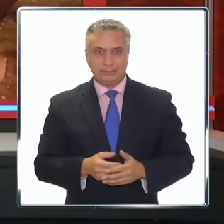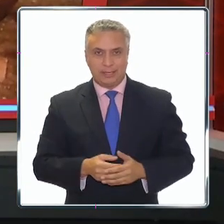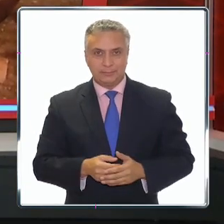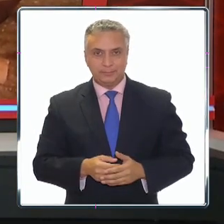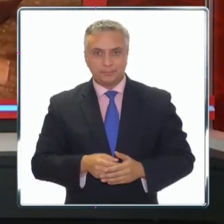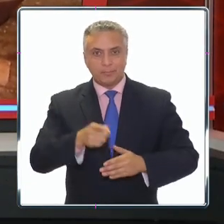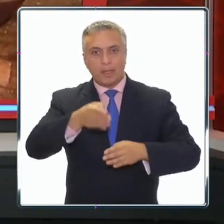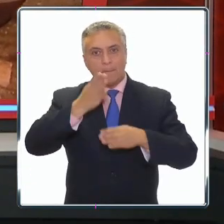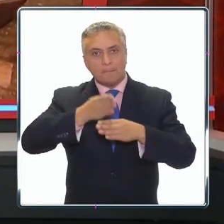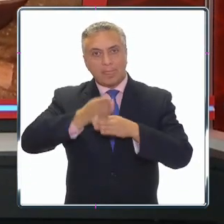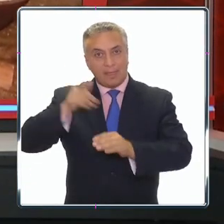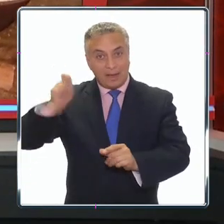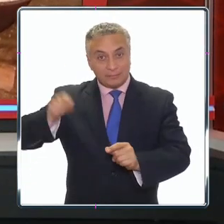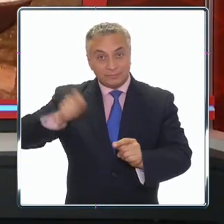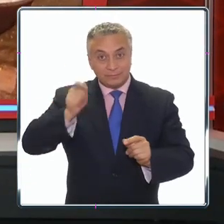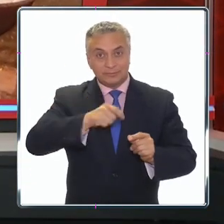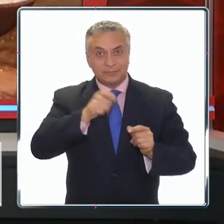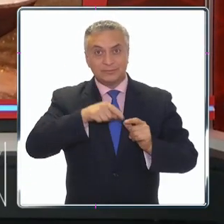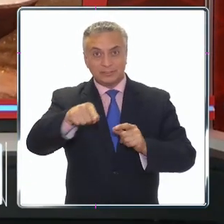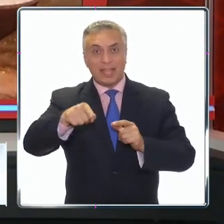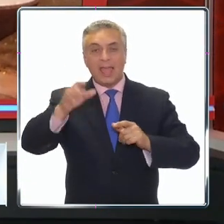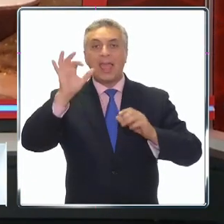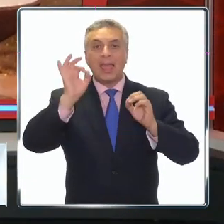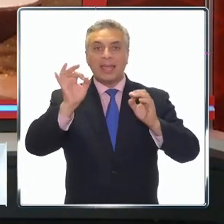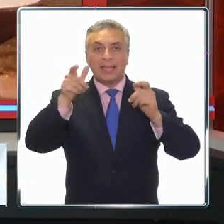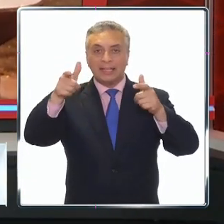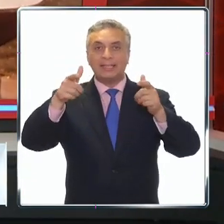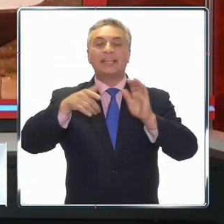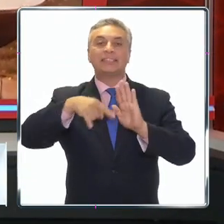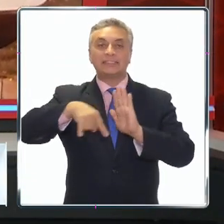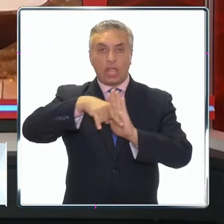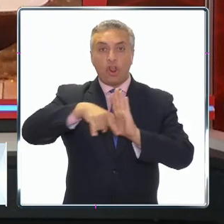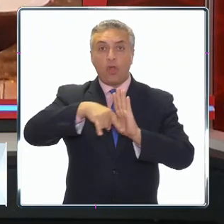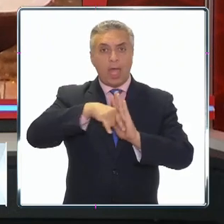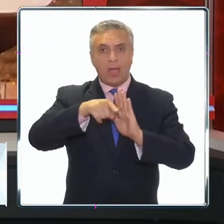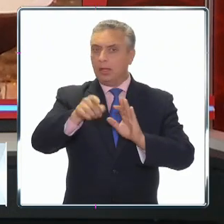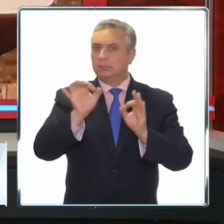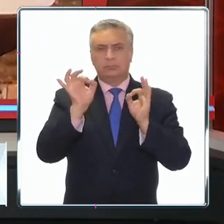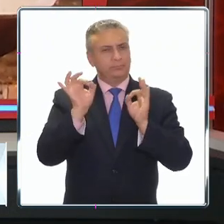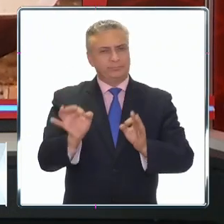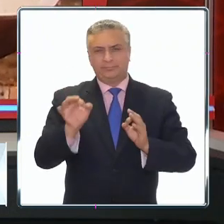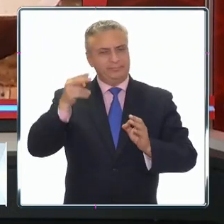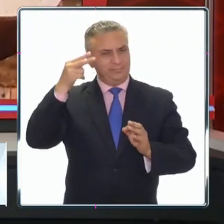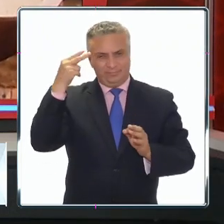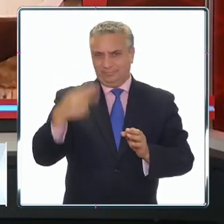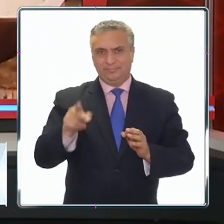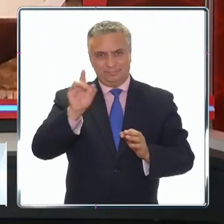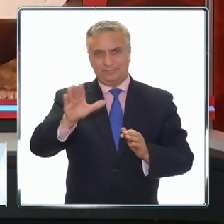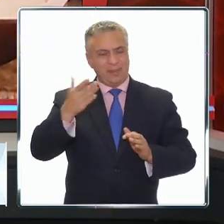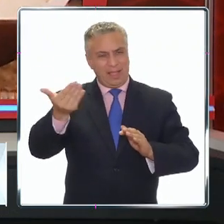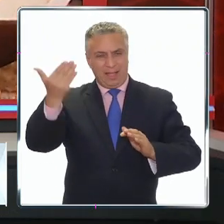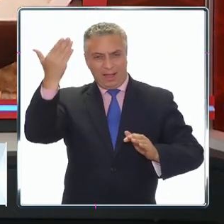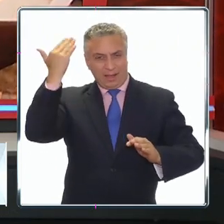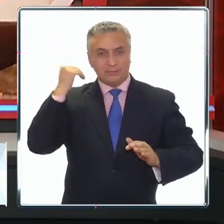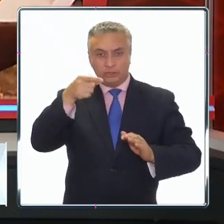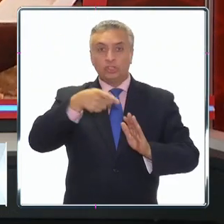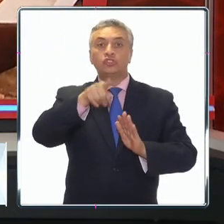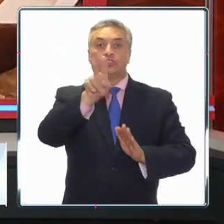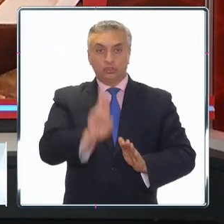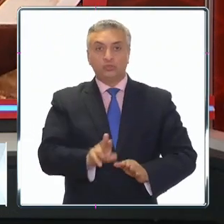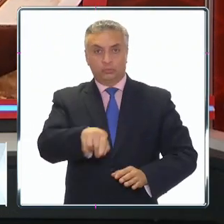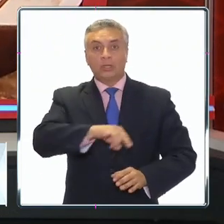La carpintería de ribera de Chiloé es un oficio que viene de tiempos precolombinos. Sin ella, el desarrollo económico y social del sur del